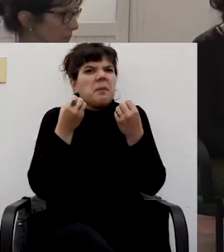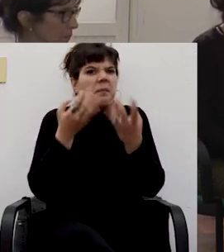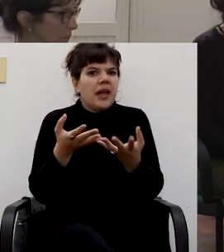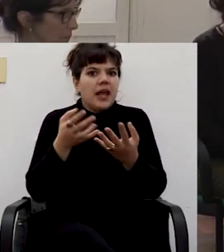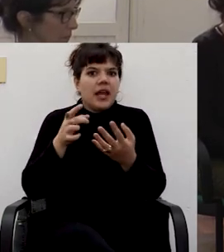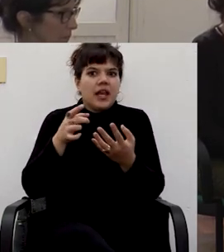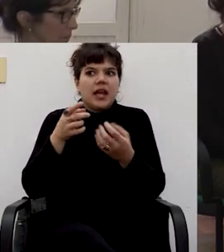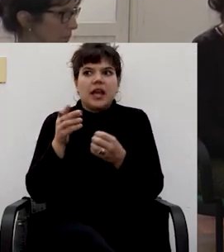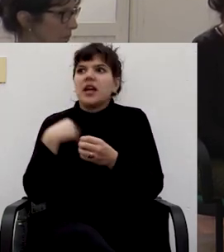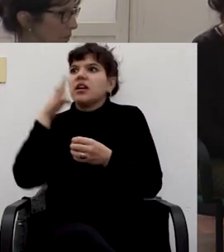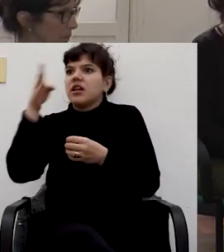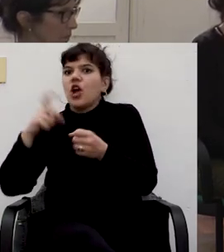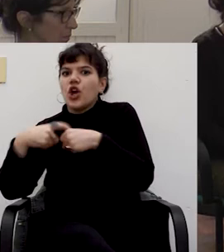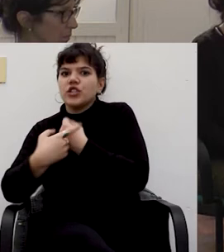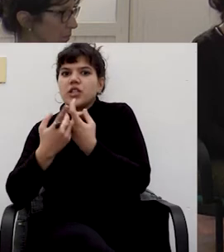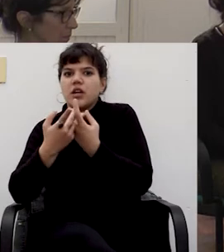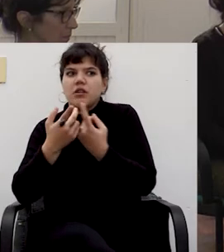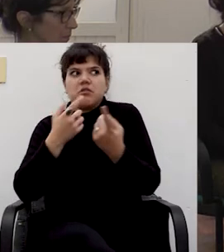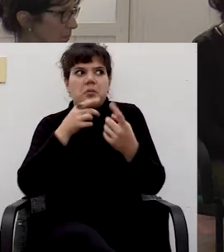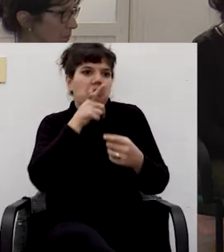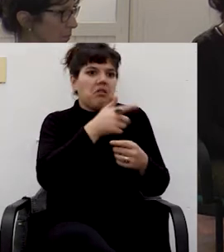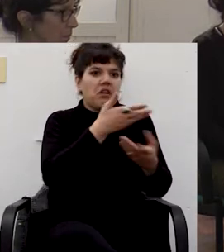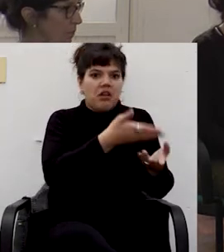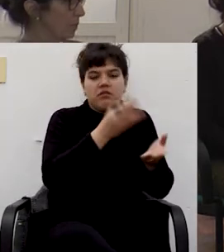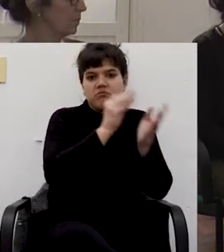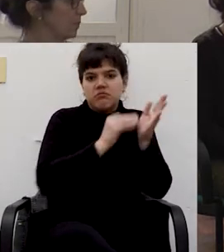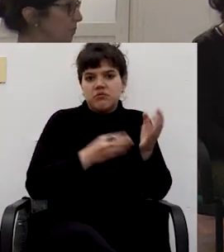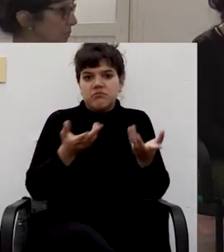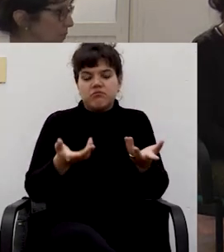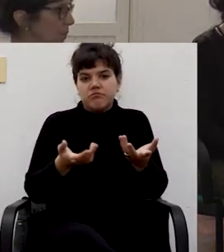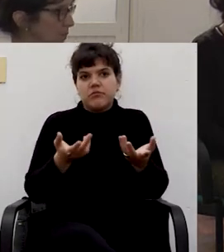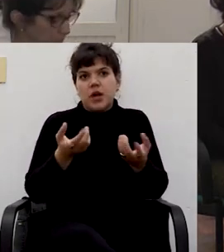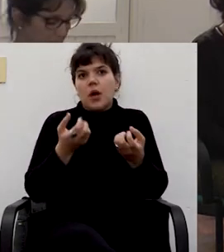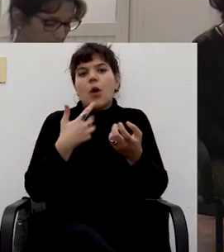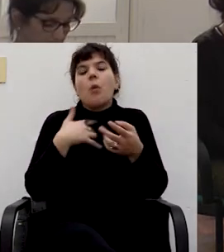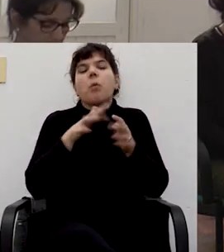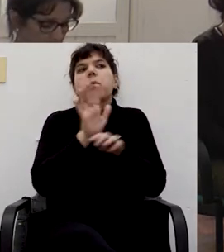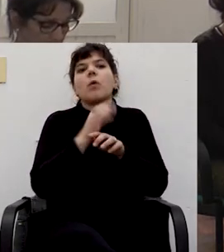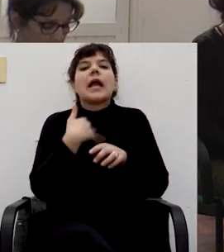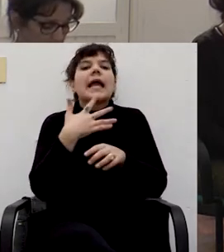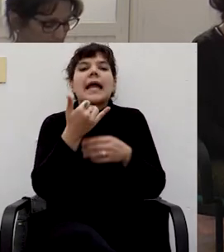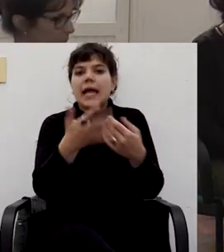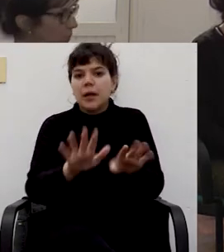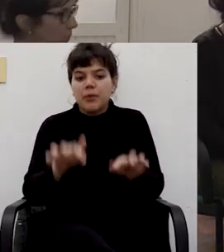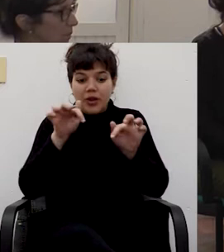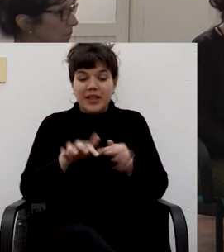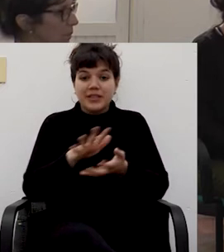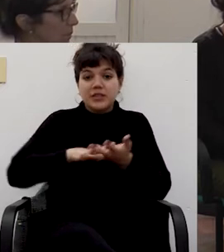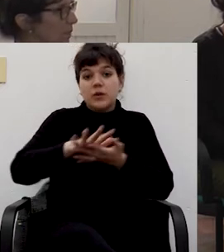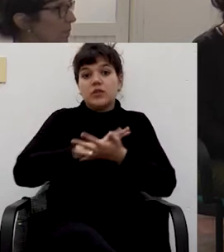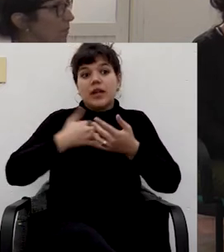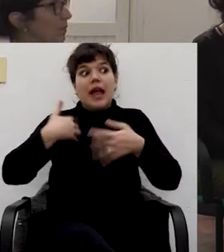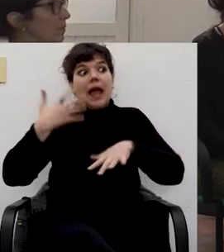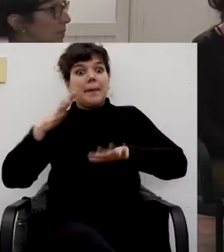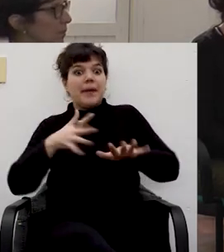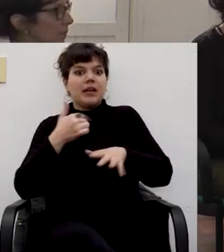realidad justamente lo que dice la resolución es que facilitemos? Por poner algunos ejemplos de cómo esto, que parece que cuando